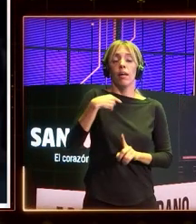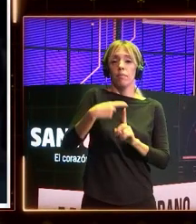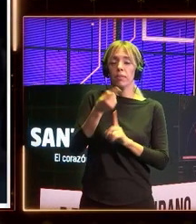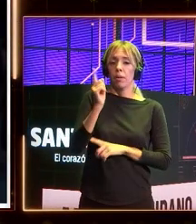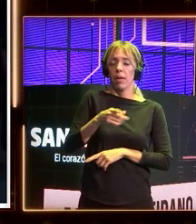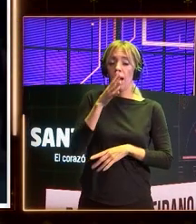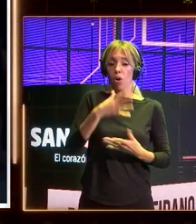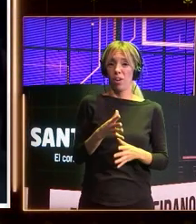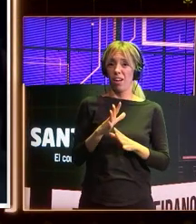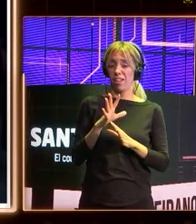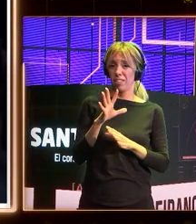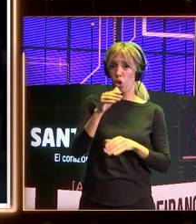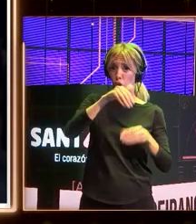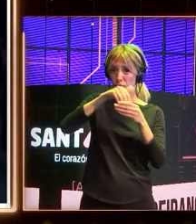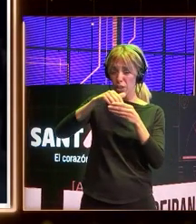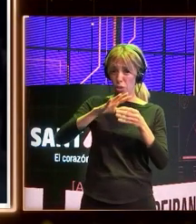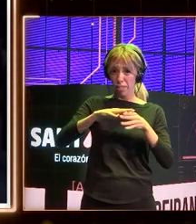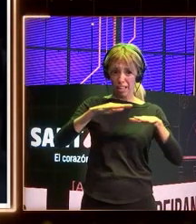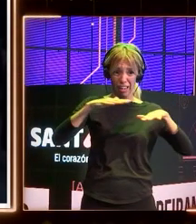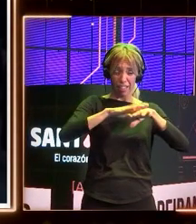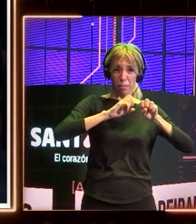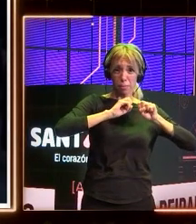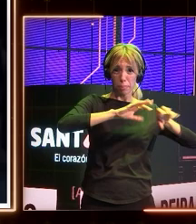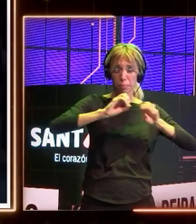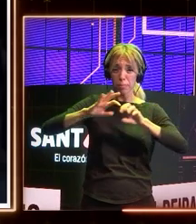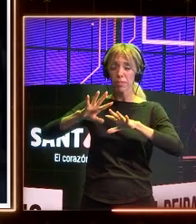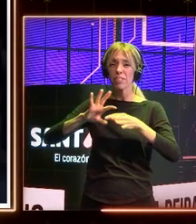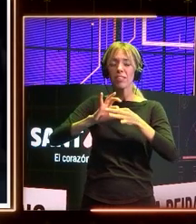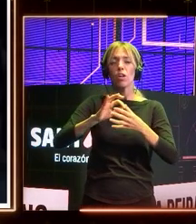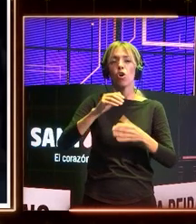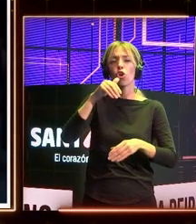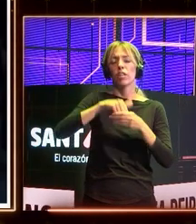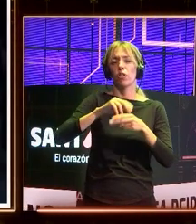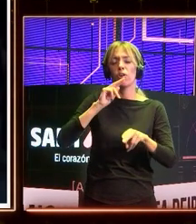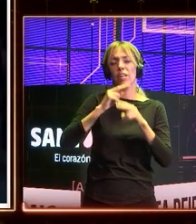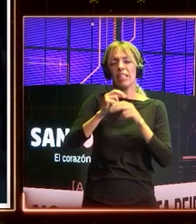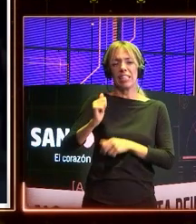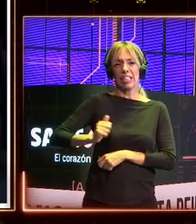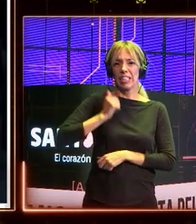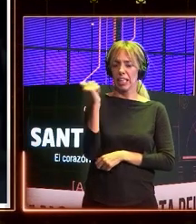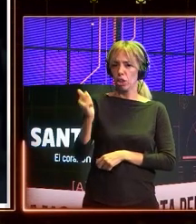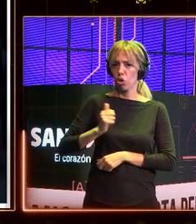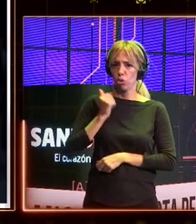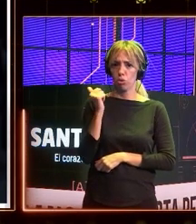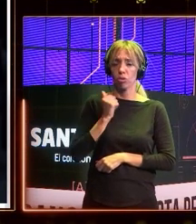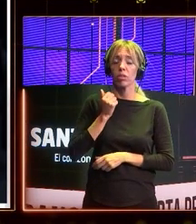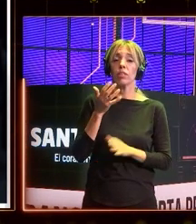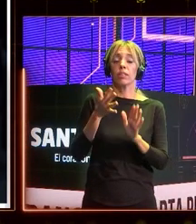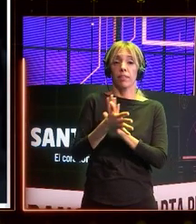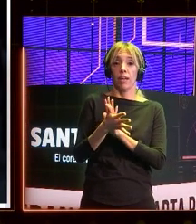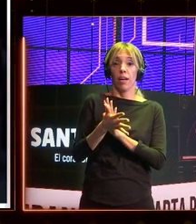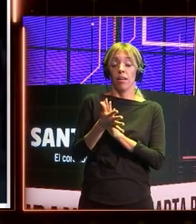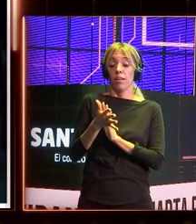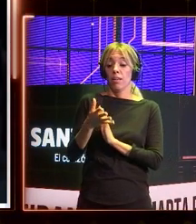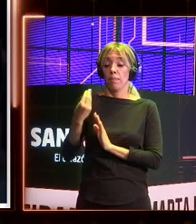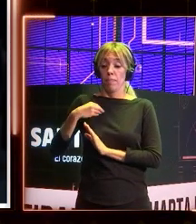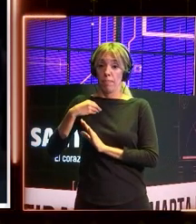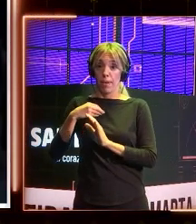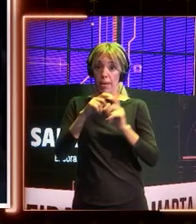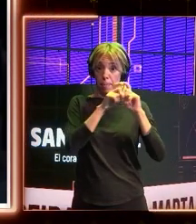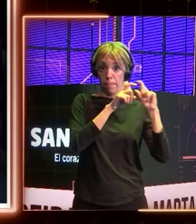del 50% de los contenidos que circulan por la red son contenidos sintéticos, que es como se llaman a los contenidos que han sido generados